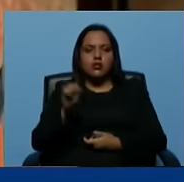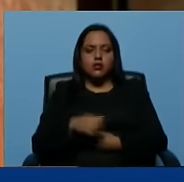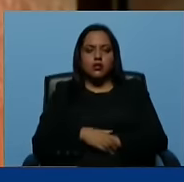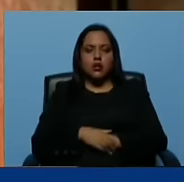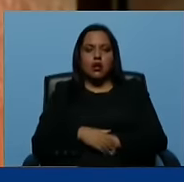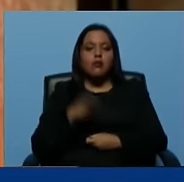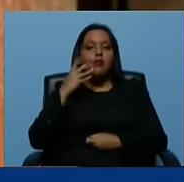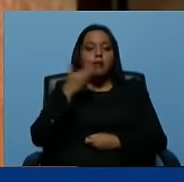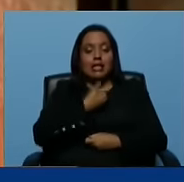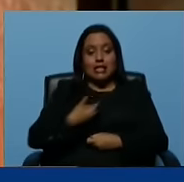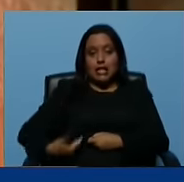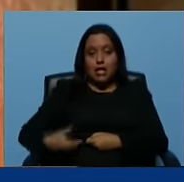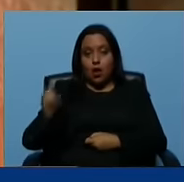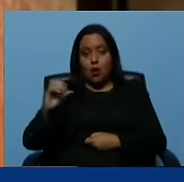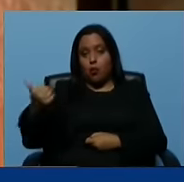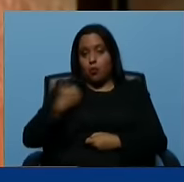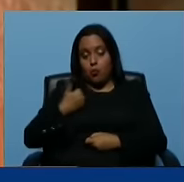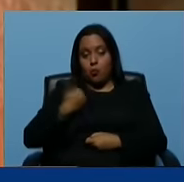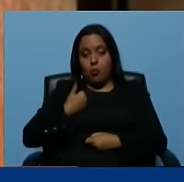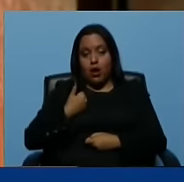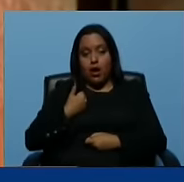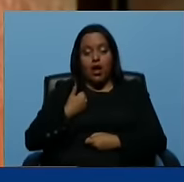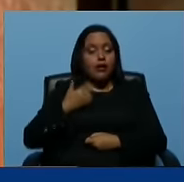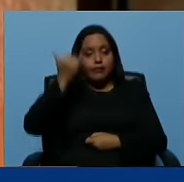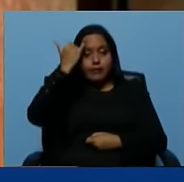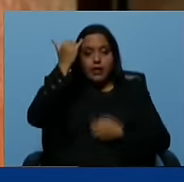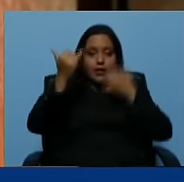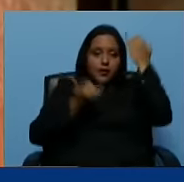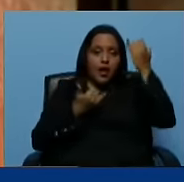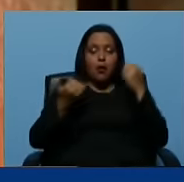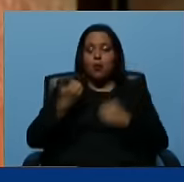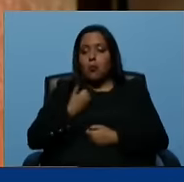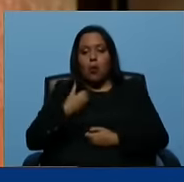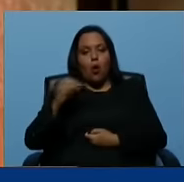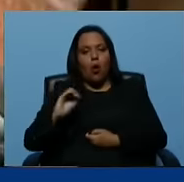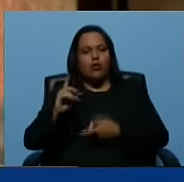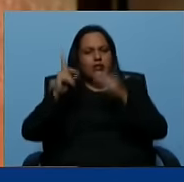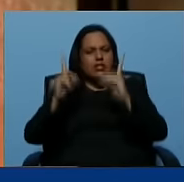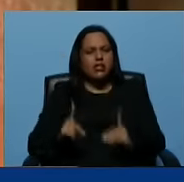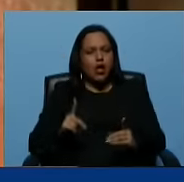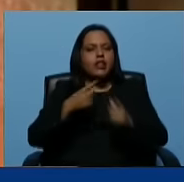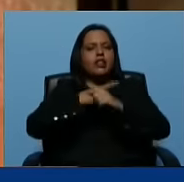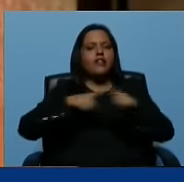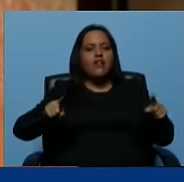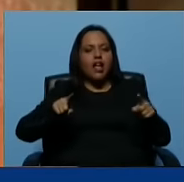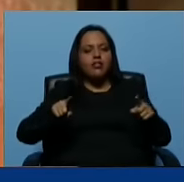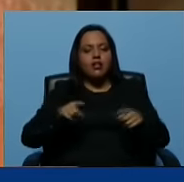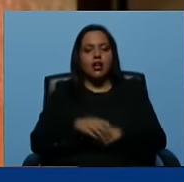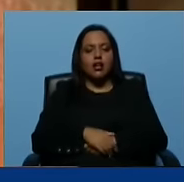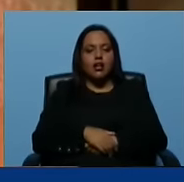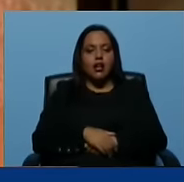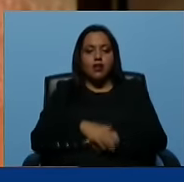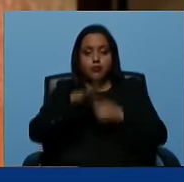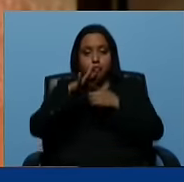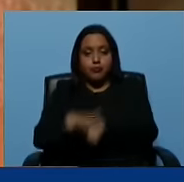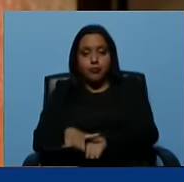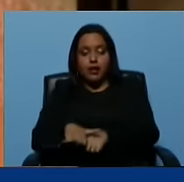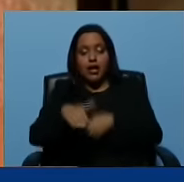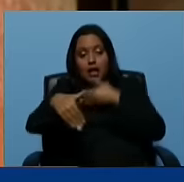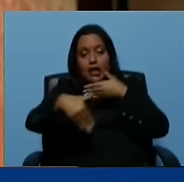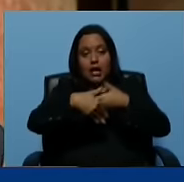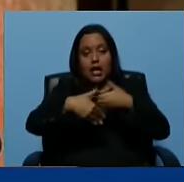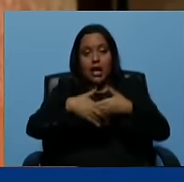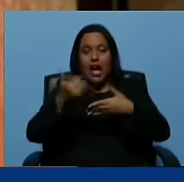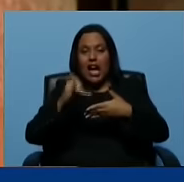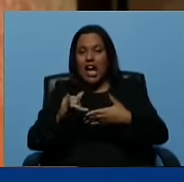la República o cualquiera de nosotros emite alguna opinión o alguna posición contraria a la dictadura de las redes en las redes? Se